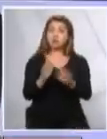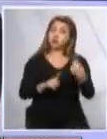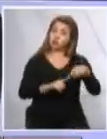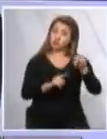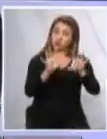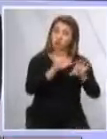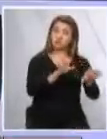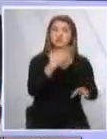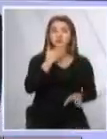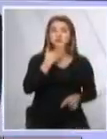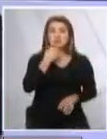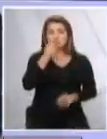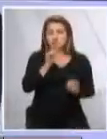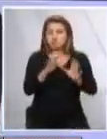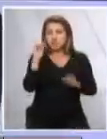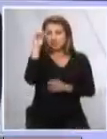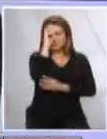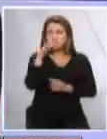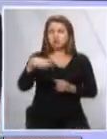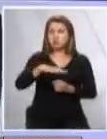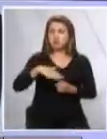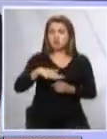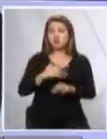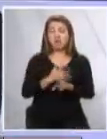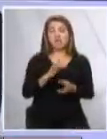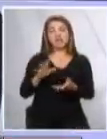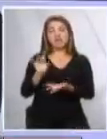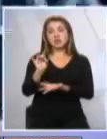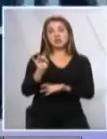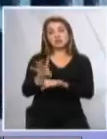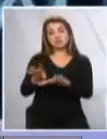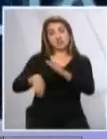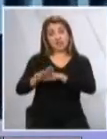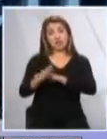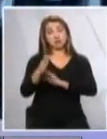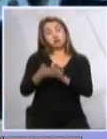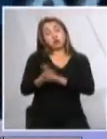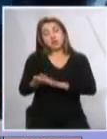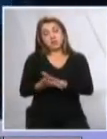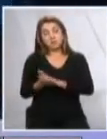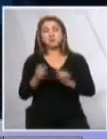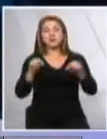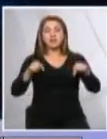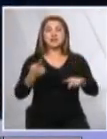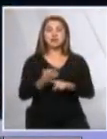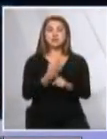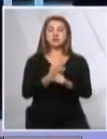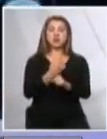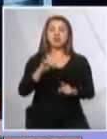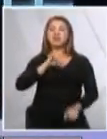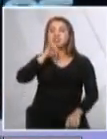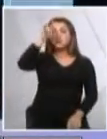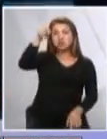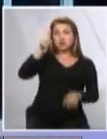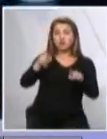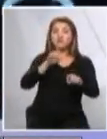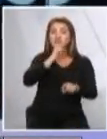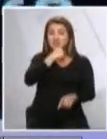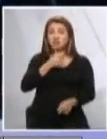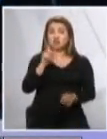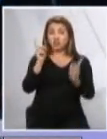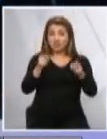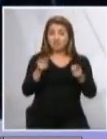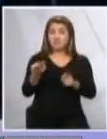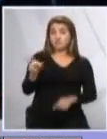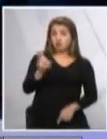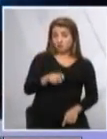casos también se va a ver muy complicado, va a haber que sacarlo, por ejemplo. Felipe Hernández, esta discusión media arqueológica, ¿los dinosaurios tienen que volver o no hay espacio